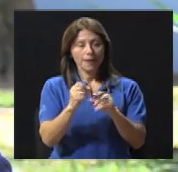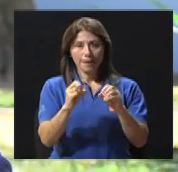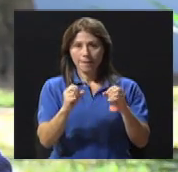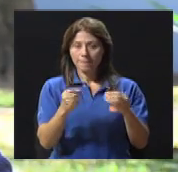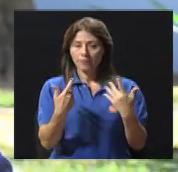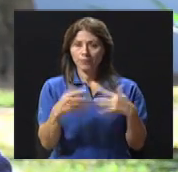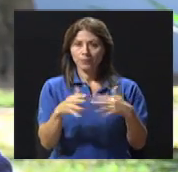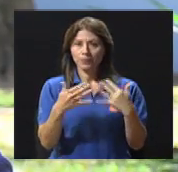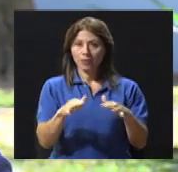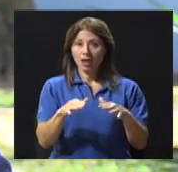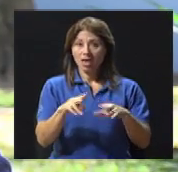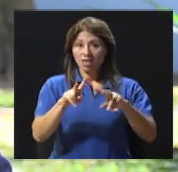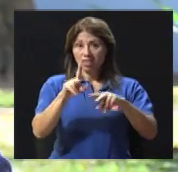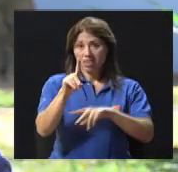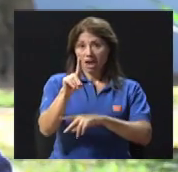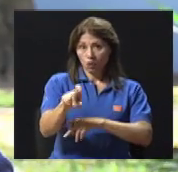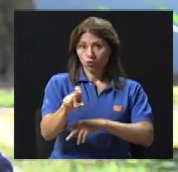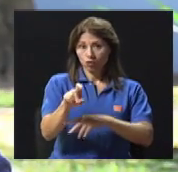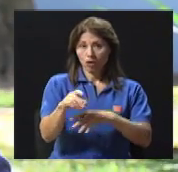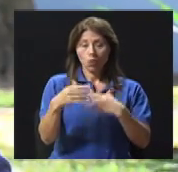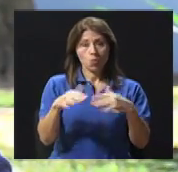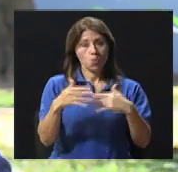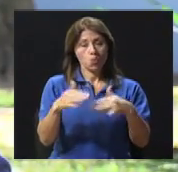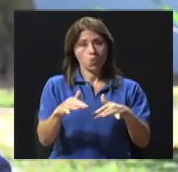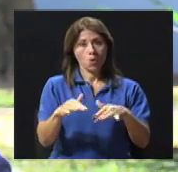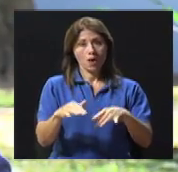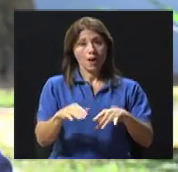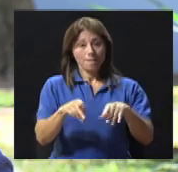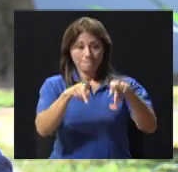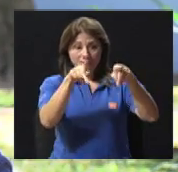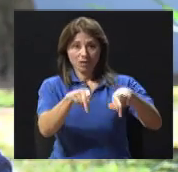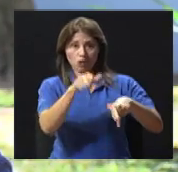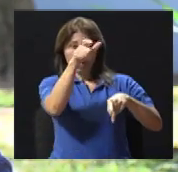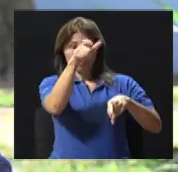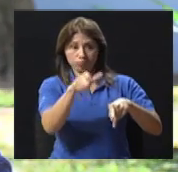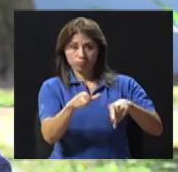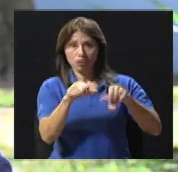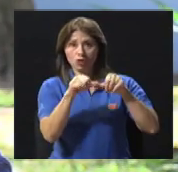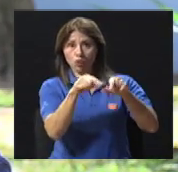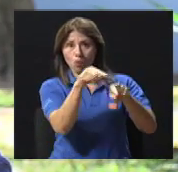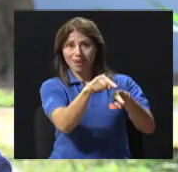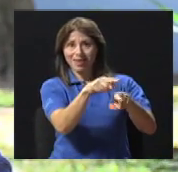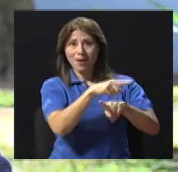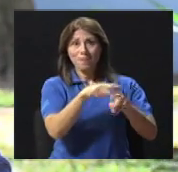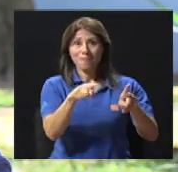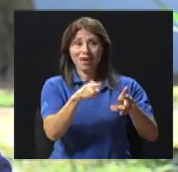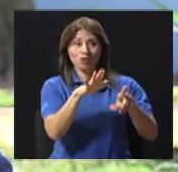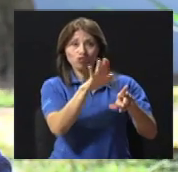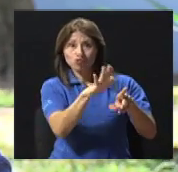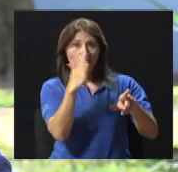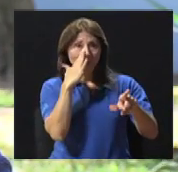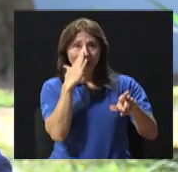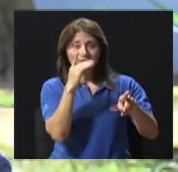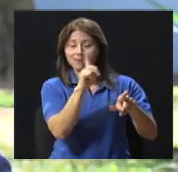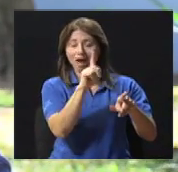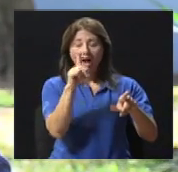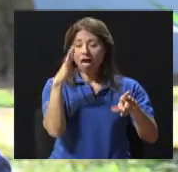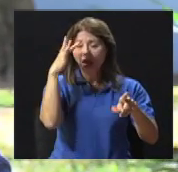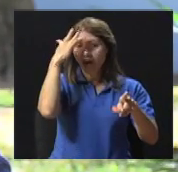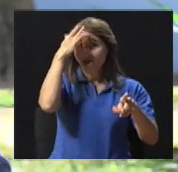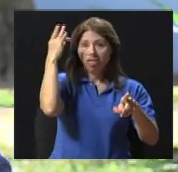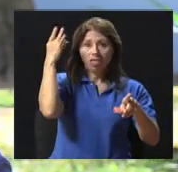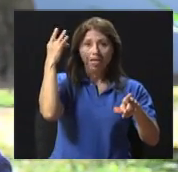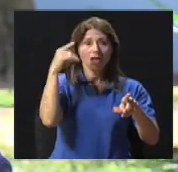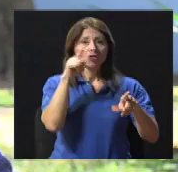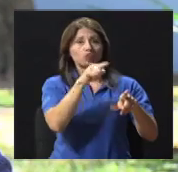pero mamá ya no es mamá, papá ya no es papá, la hija no es la hija. Entonces, esa pérdida de ese